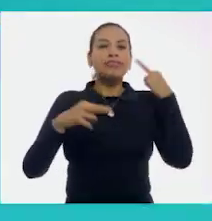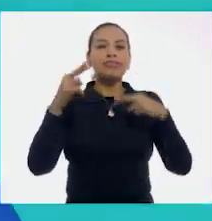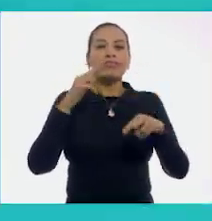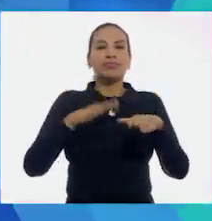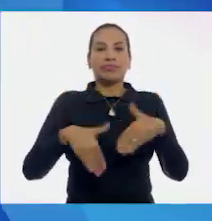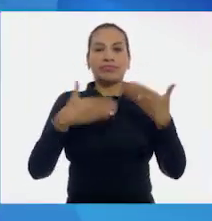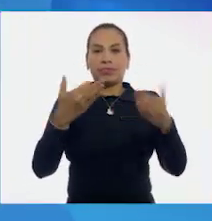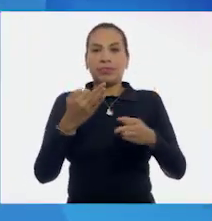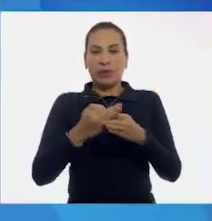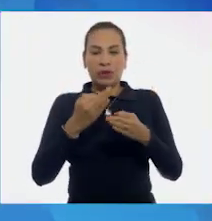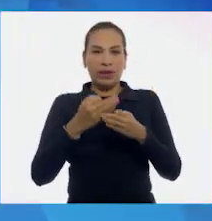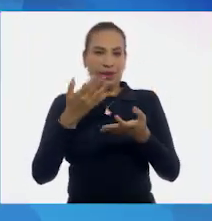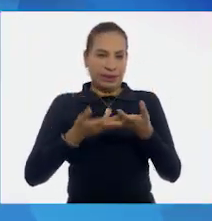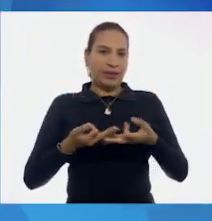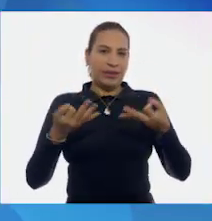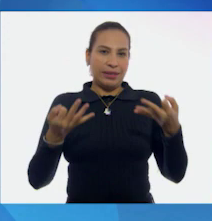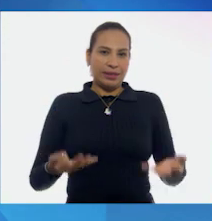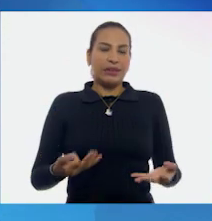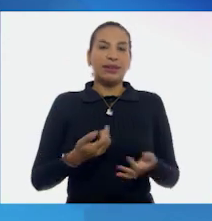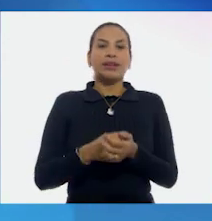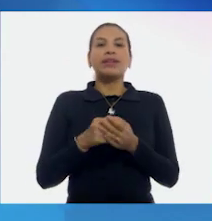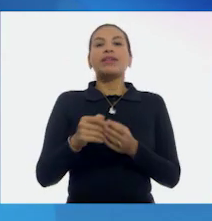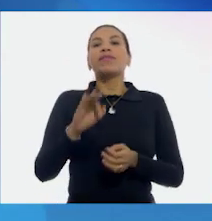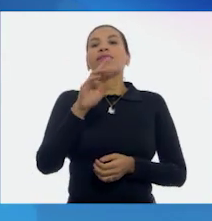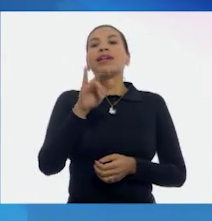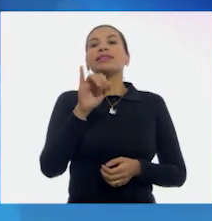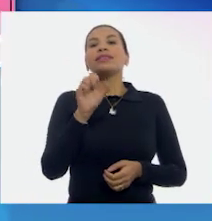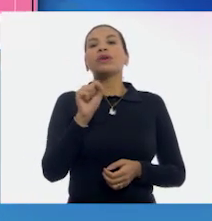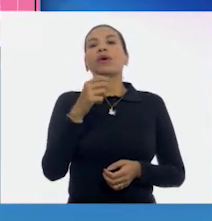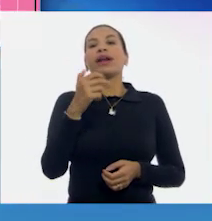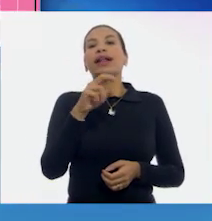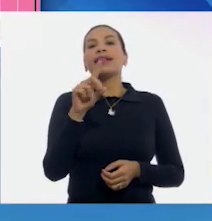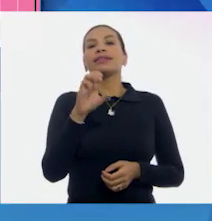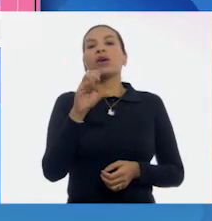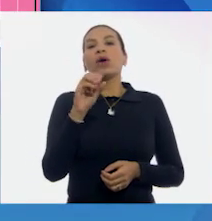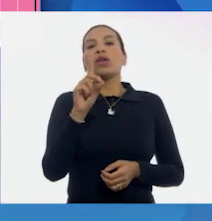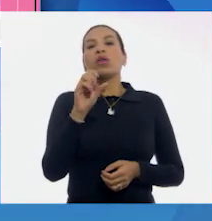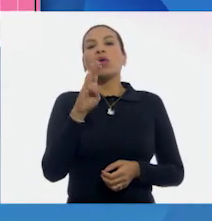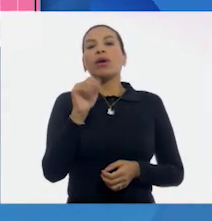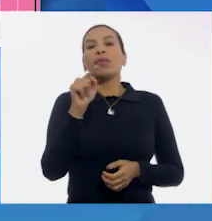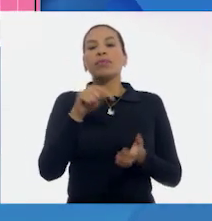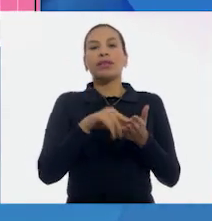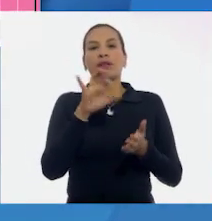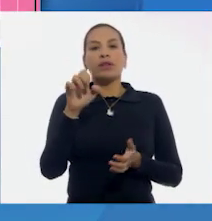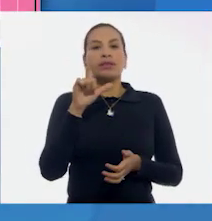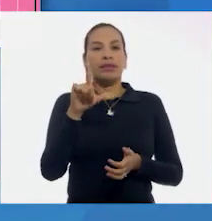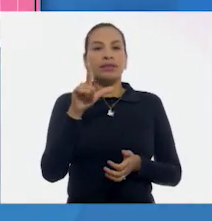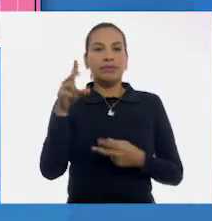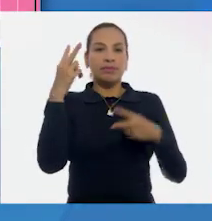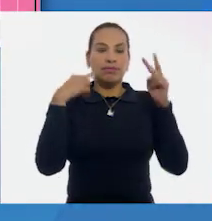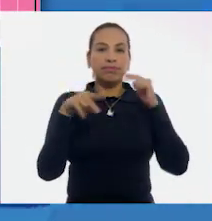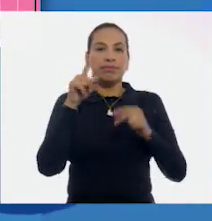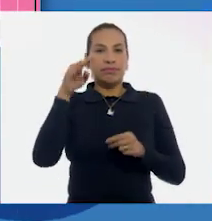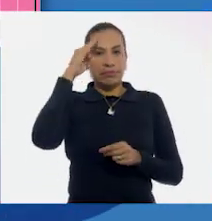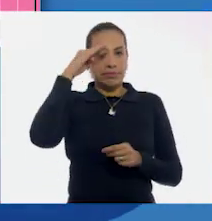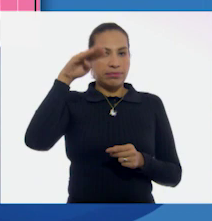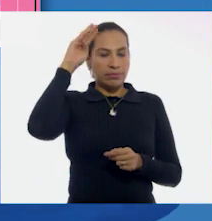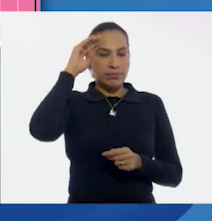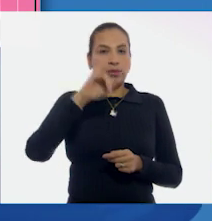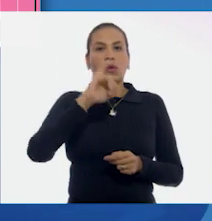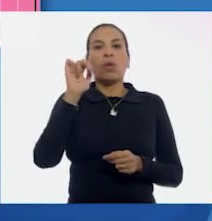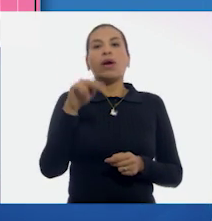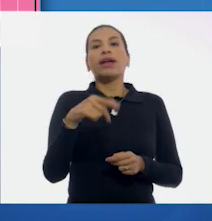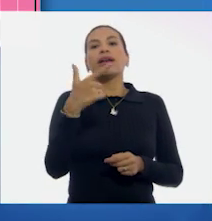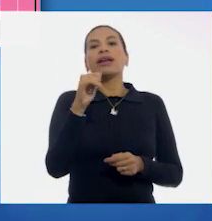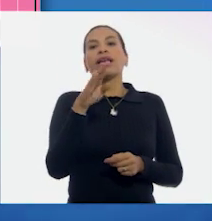llegaron a nuestro actual territorio fueron las de Francisco Hernández de Córdoba en 1517, quien zarpó desde Cuba, y la de Juan de